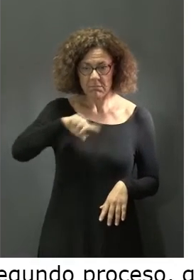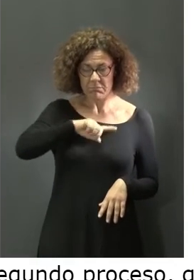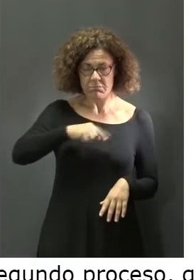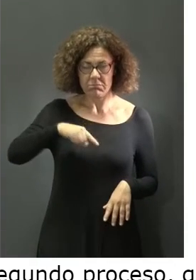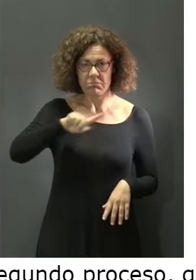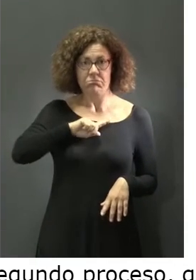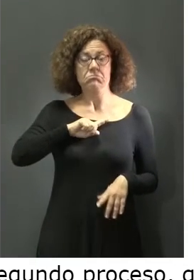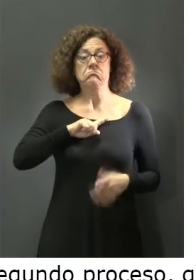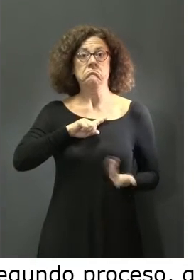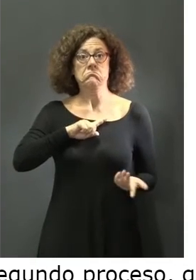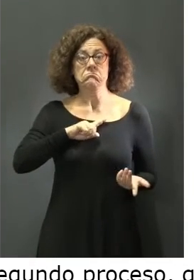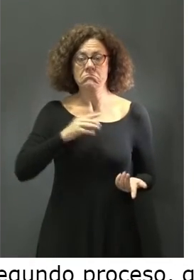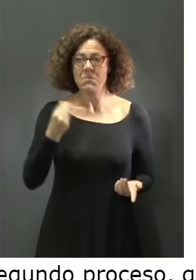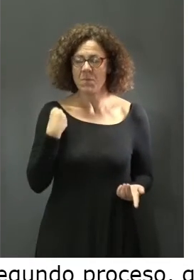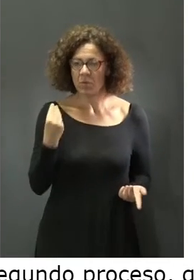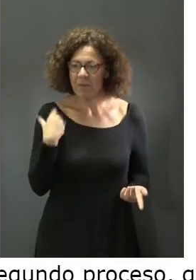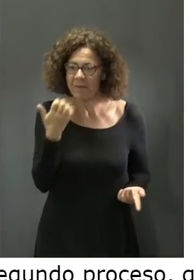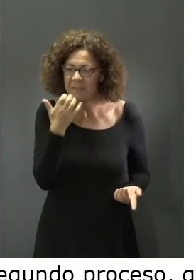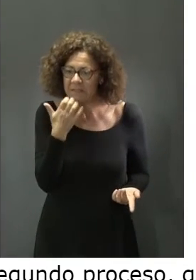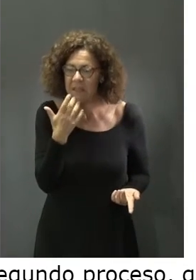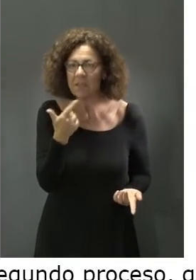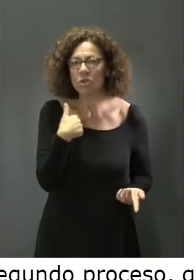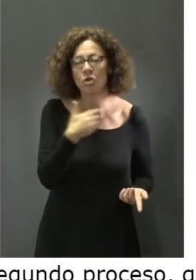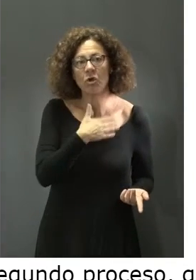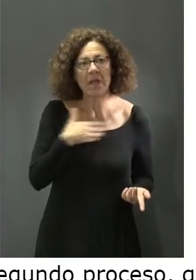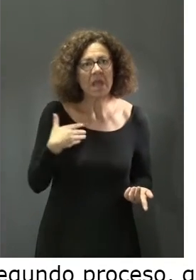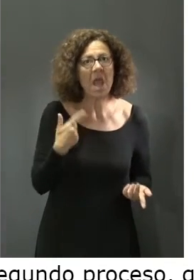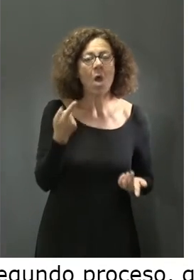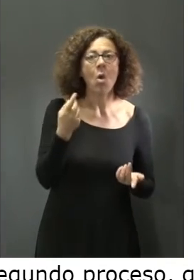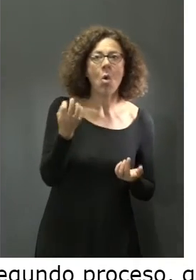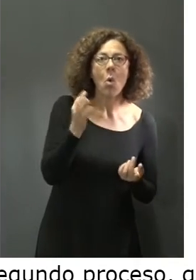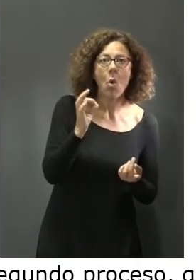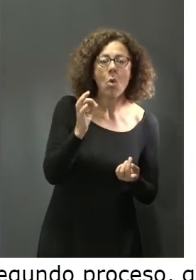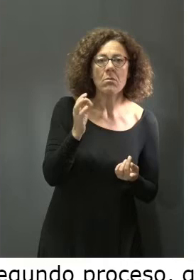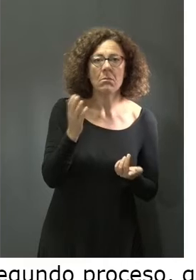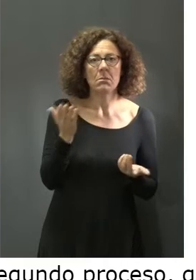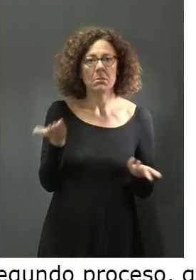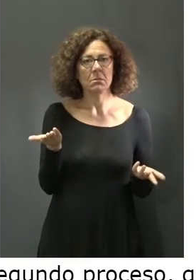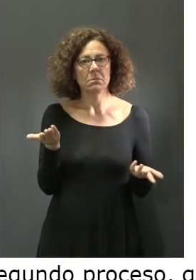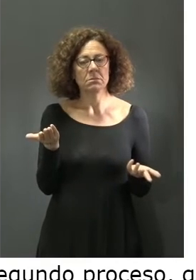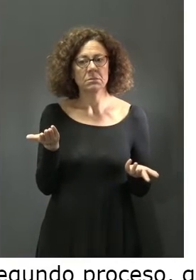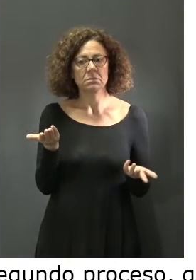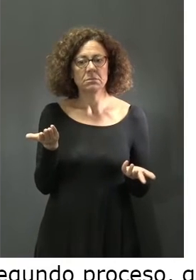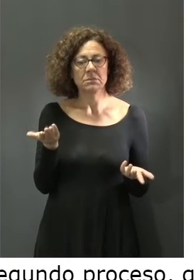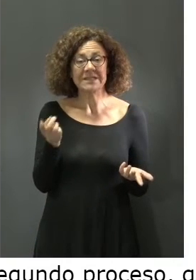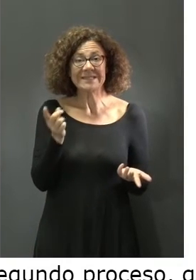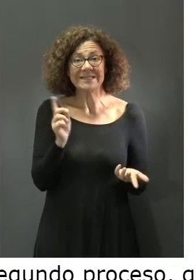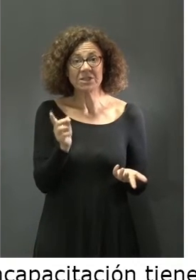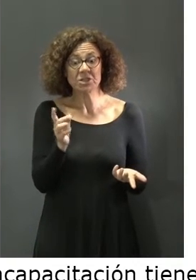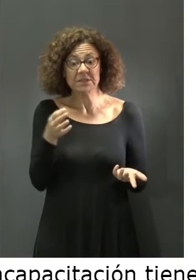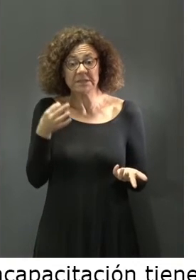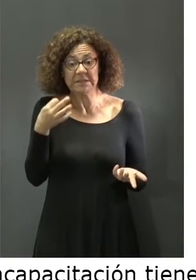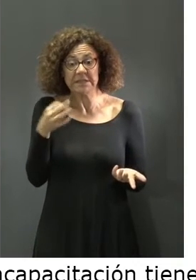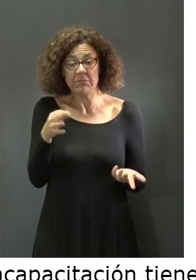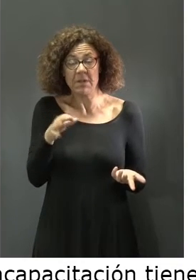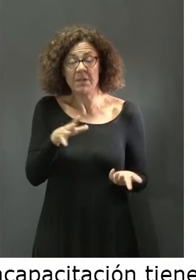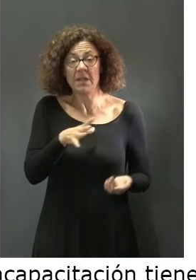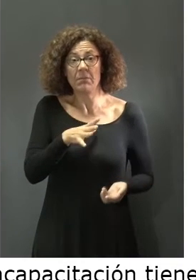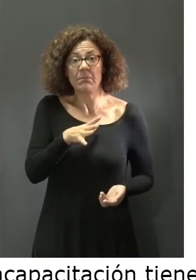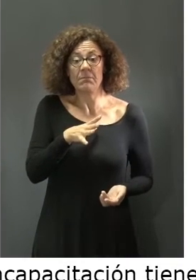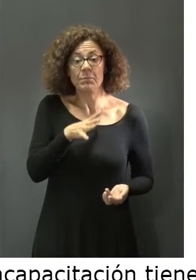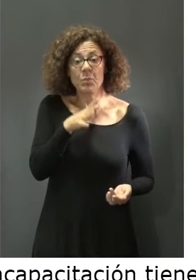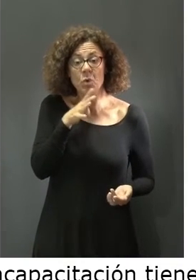me preguntaba mi parecer, si prefería un curador u otro. Es decir, que simplemente con